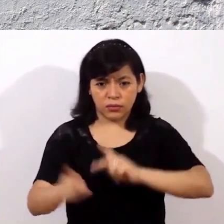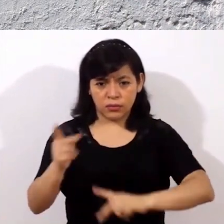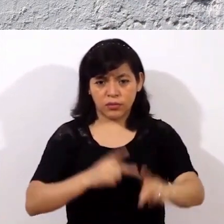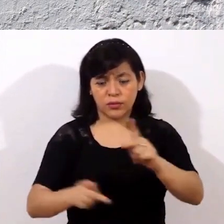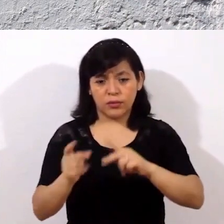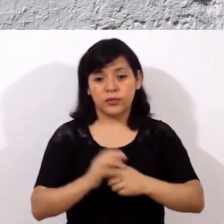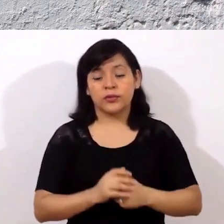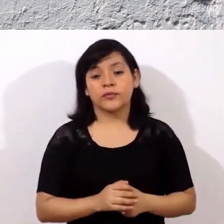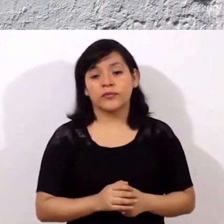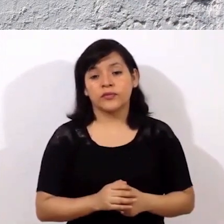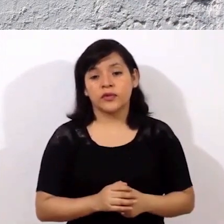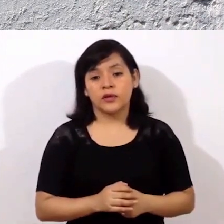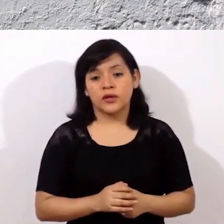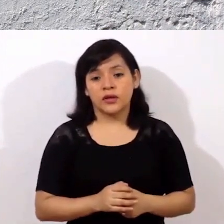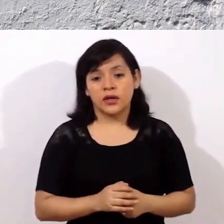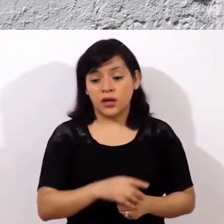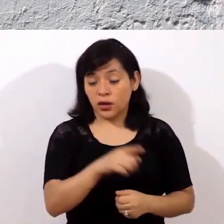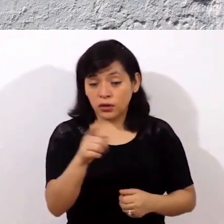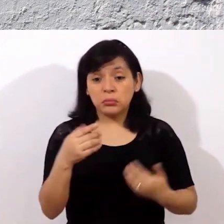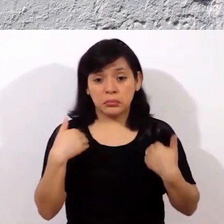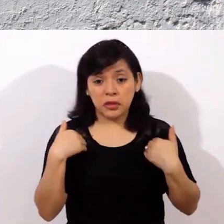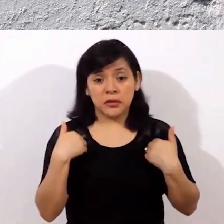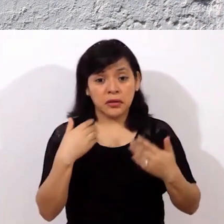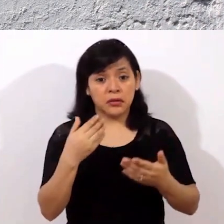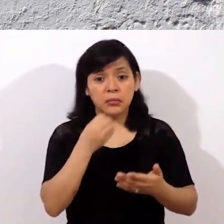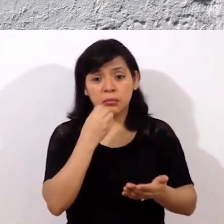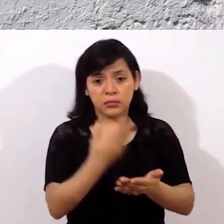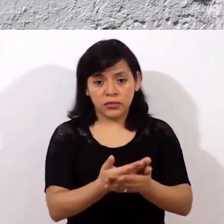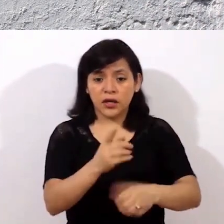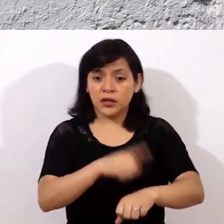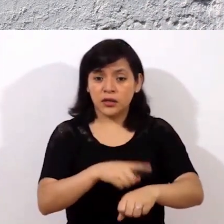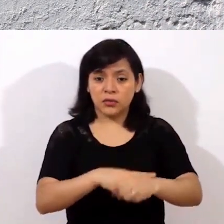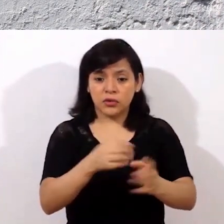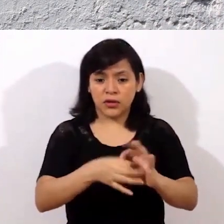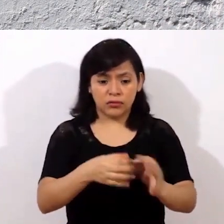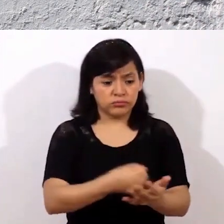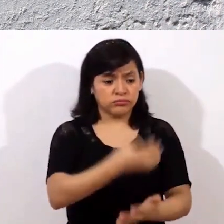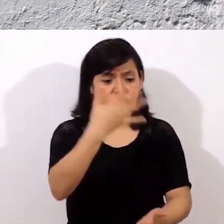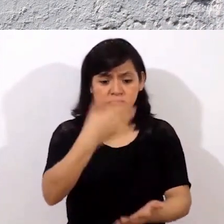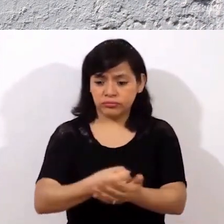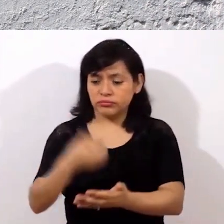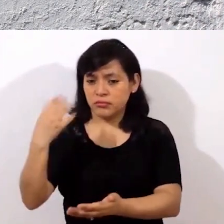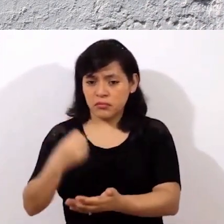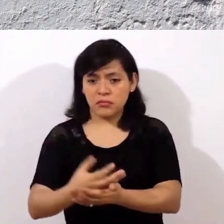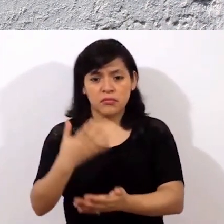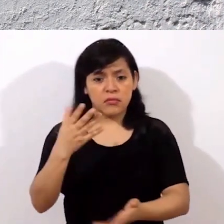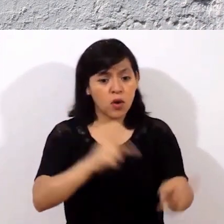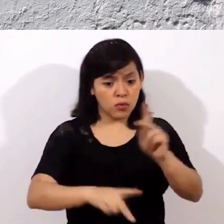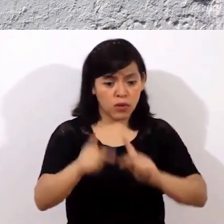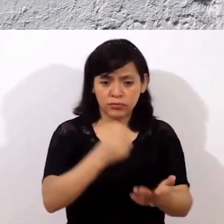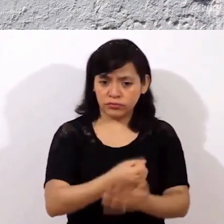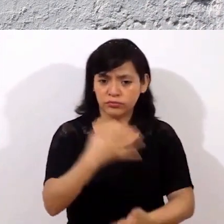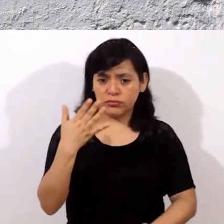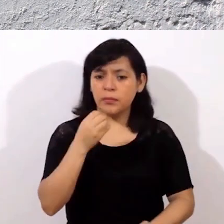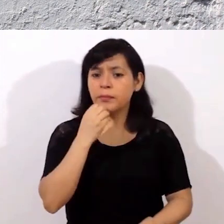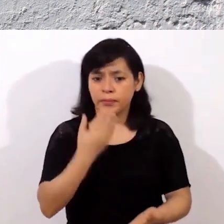Es un tiempo de prosperidad aparente, pero de inmoralidad decadente, de idolatría